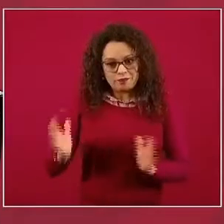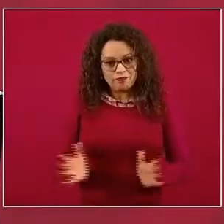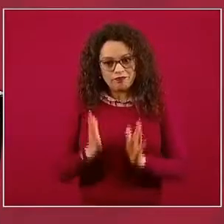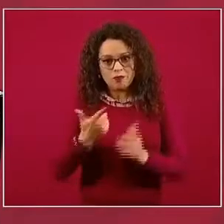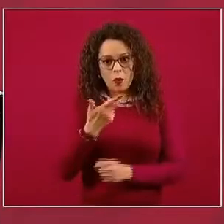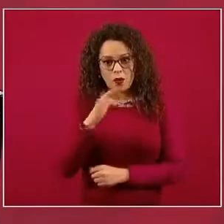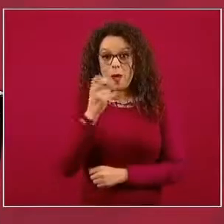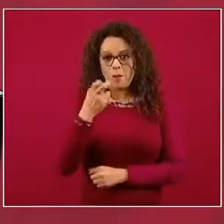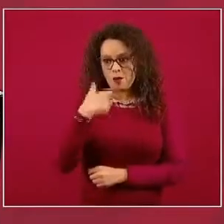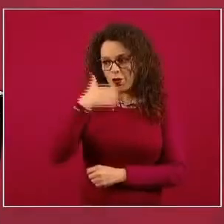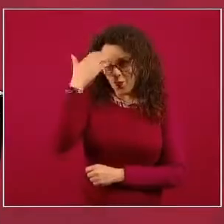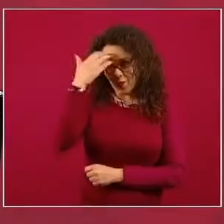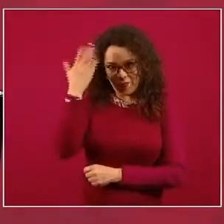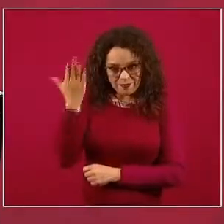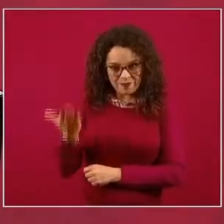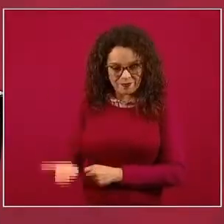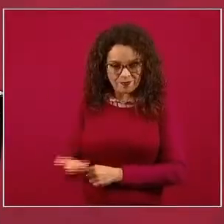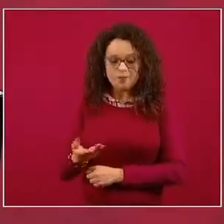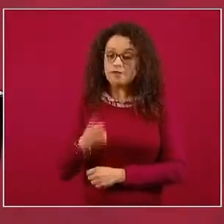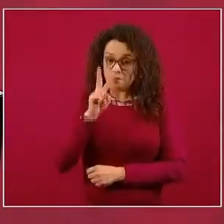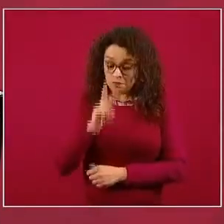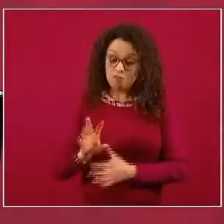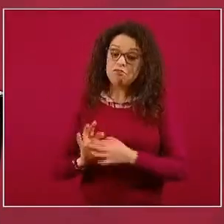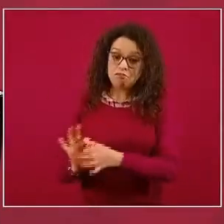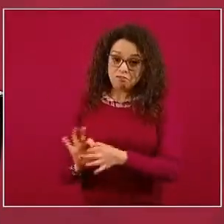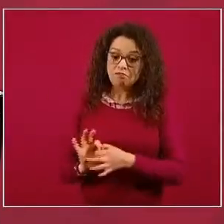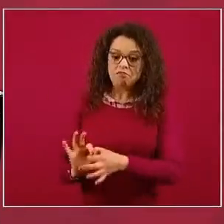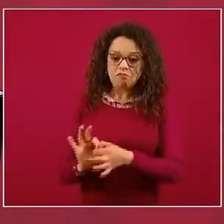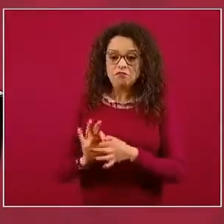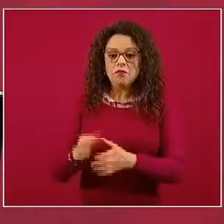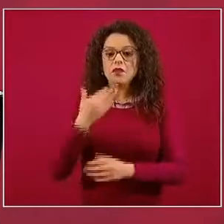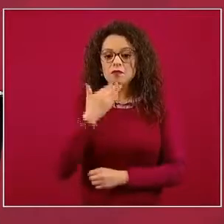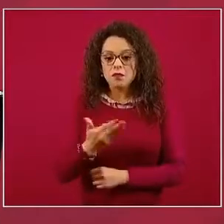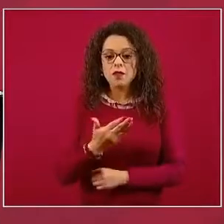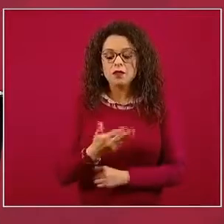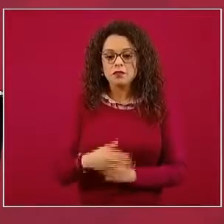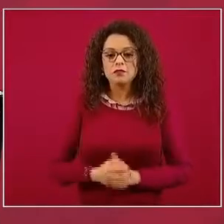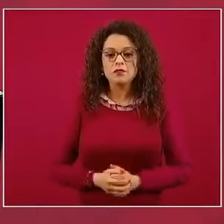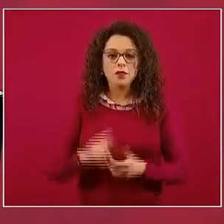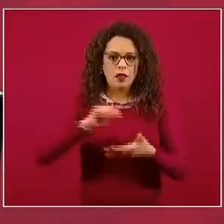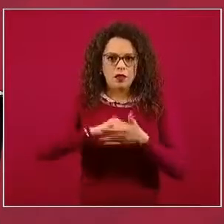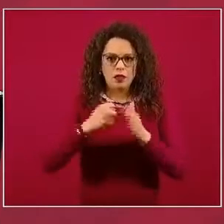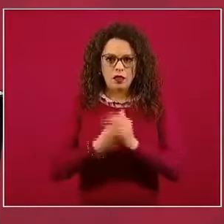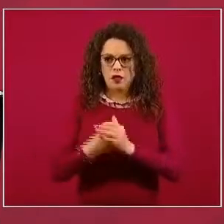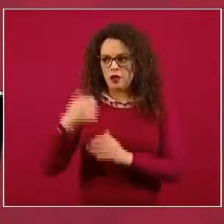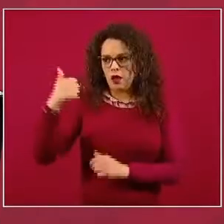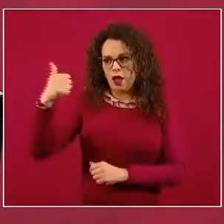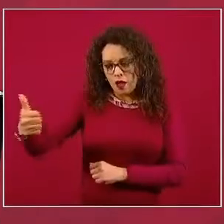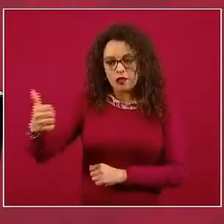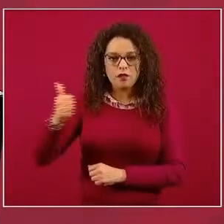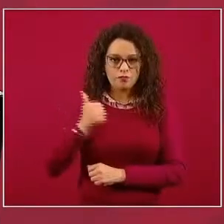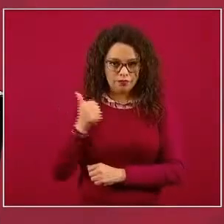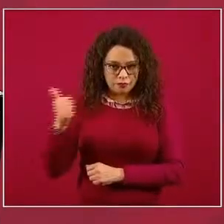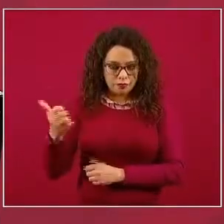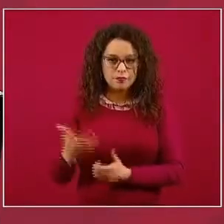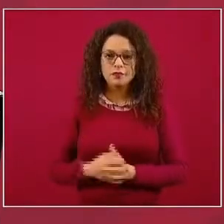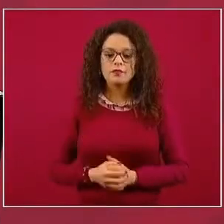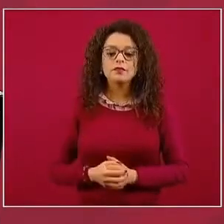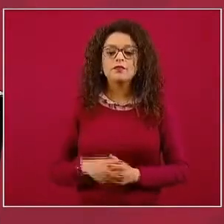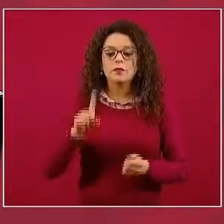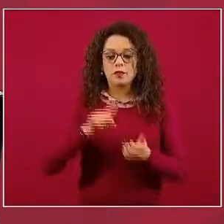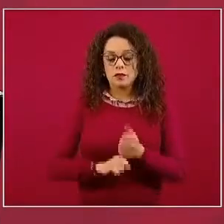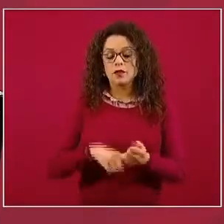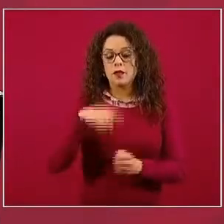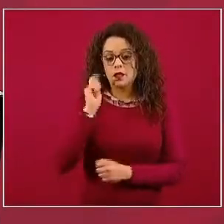por ello, y hemos mantenido una estrecha colaboración a través de nuestras contrapartes técnicas en el Departamento de Salud y